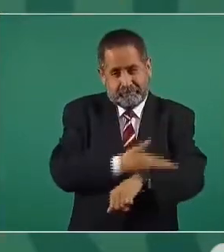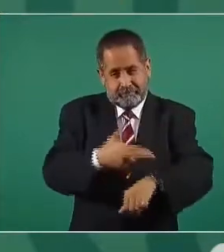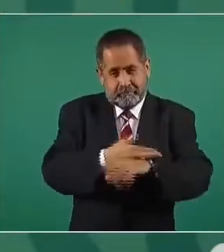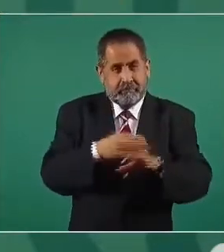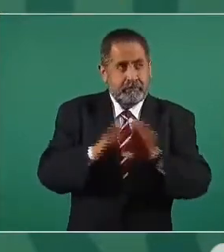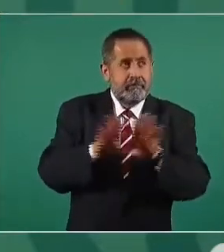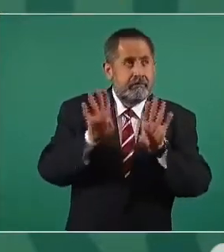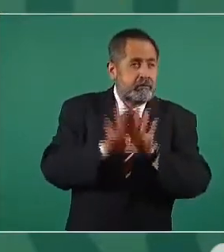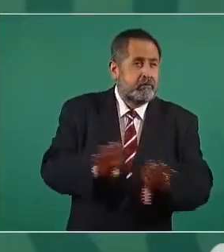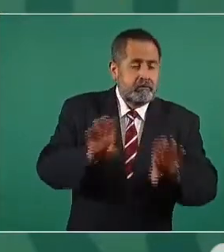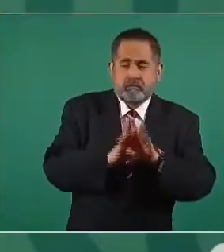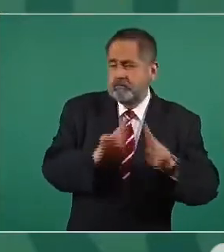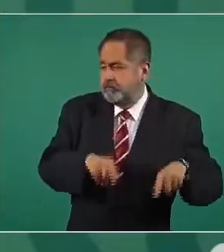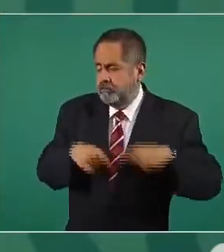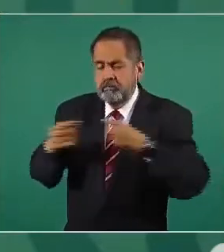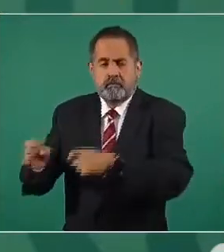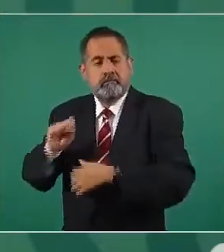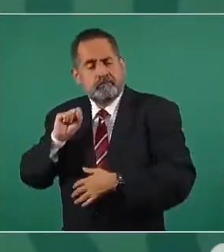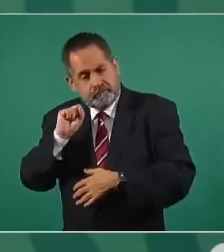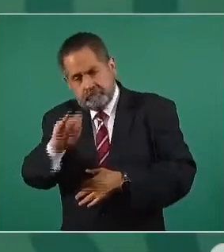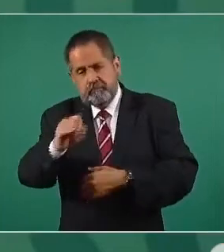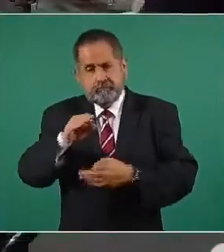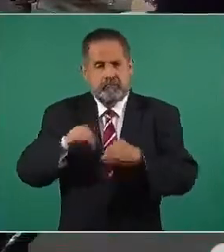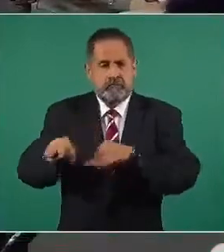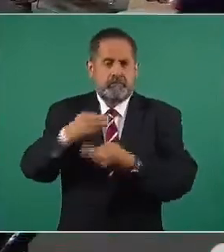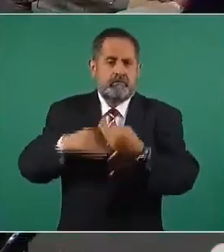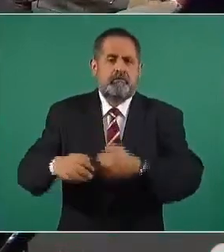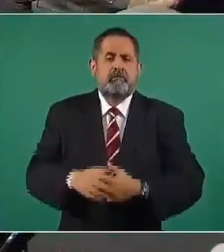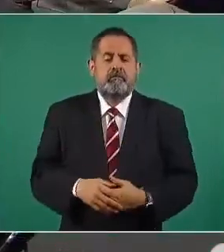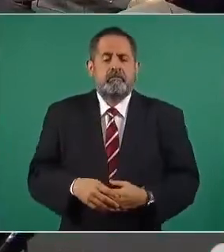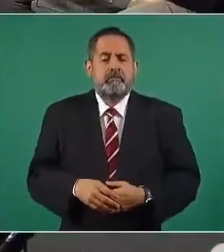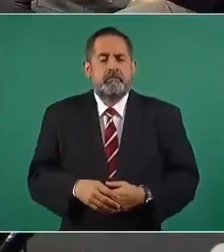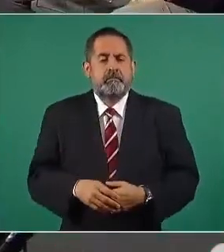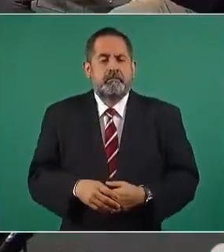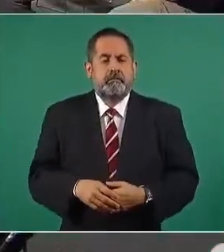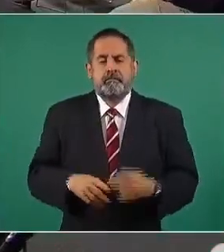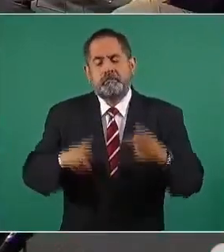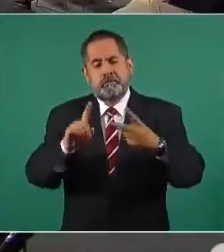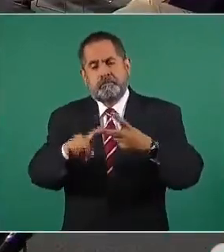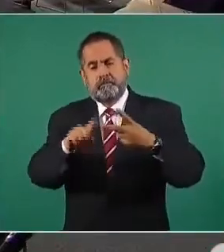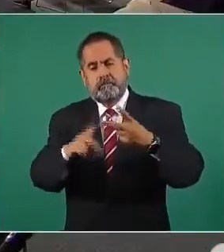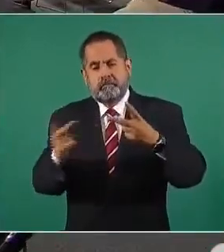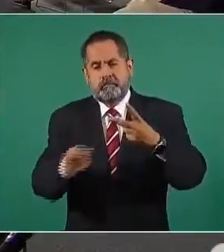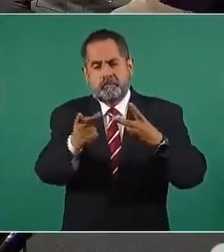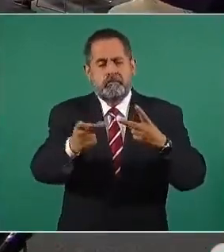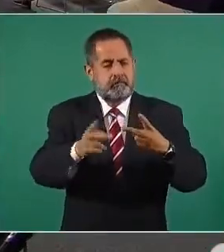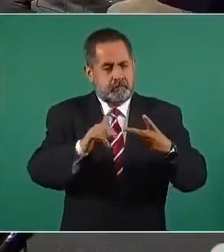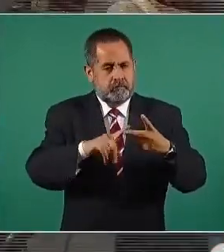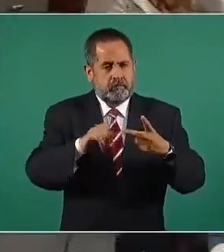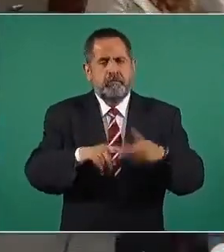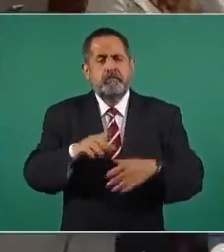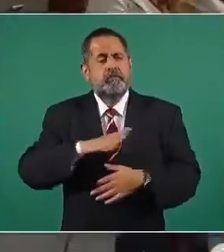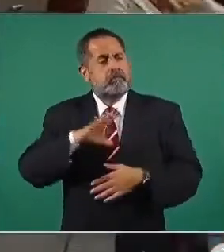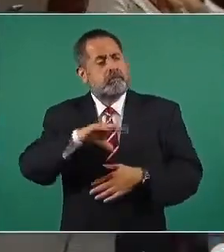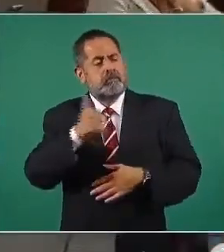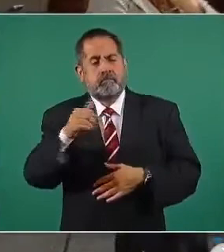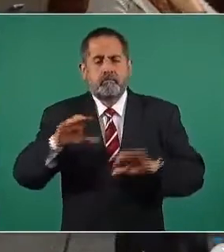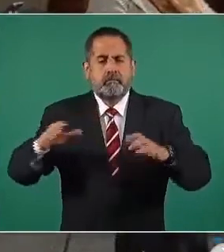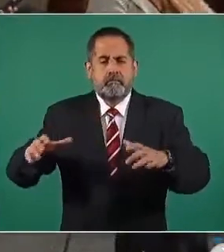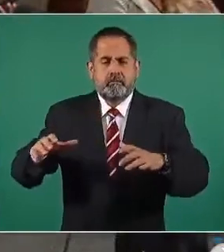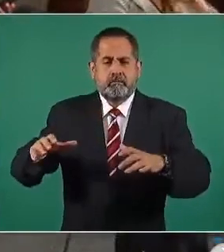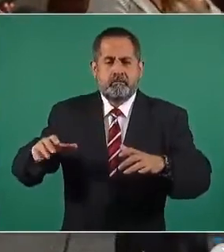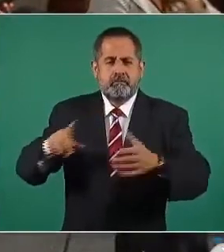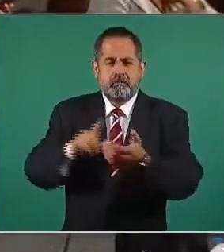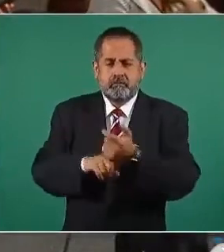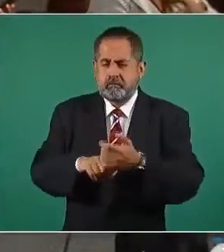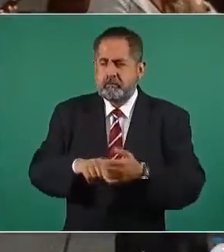le piensen cómo hacerle. Sí. En otra pregunta, señor presidente, hay un movimiento social denominado Abre mi